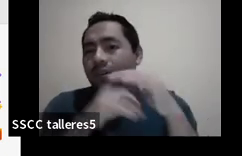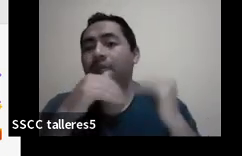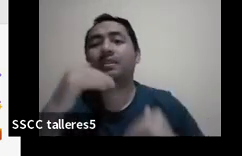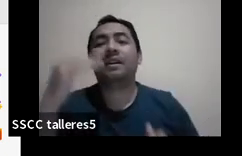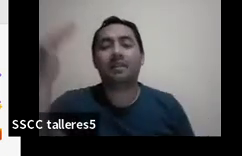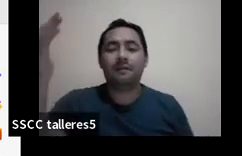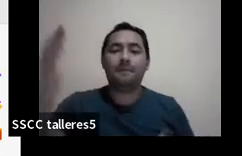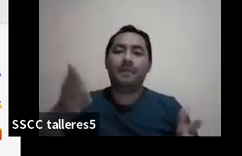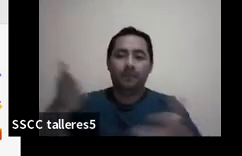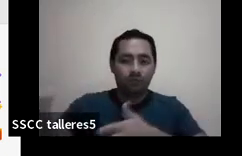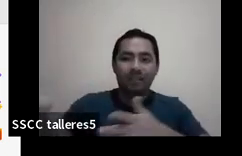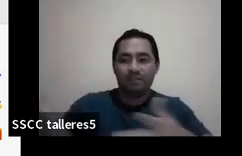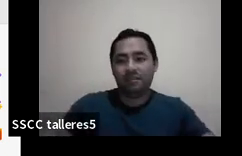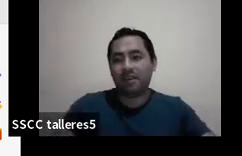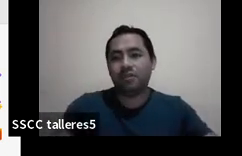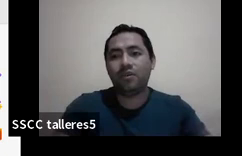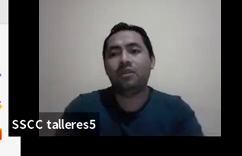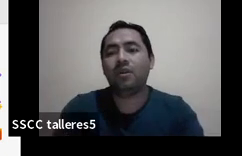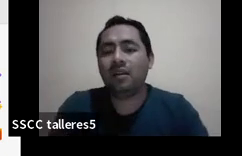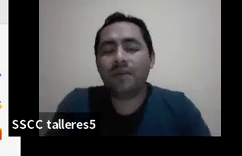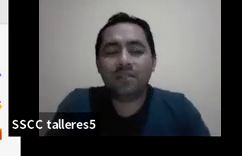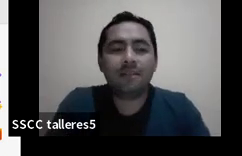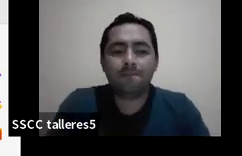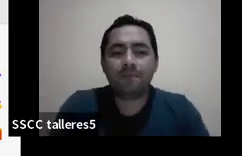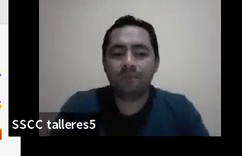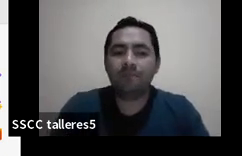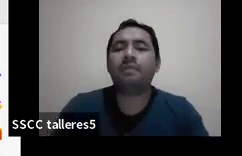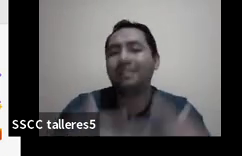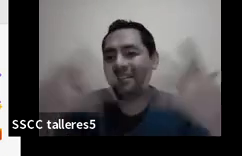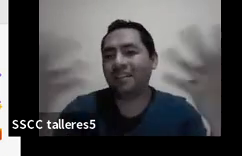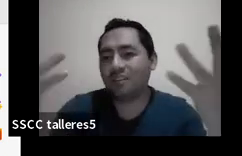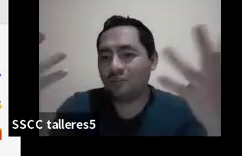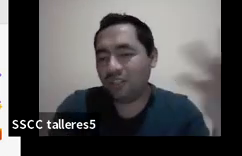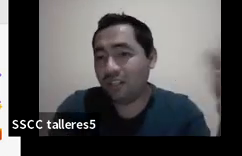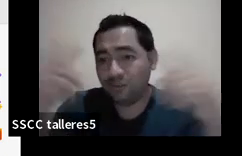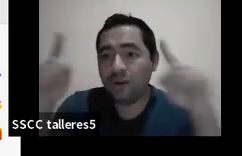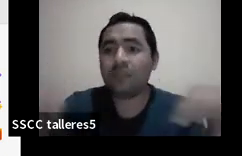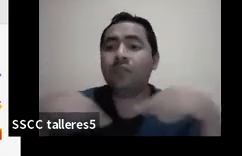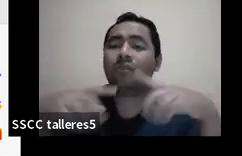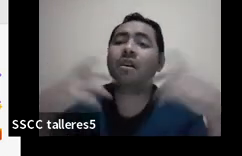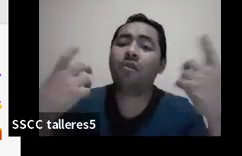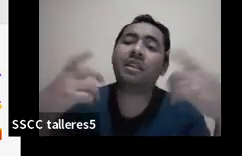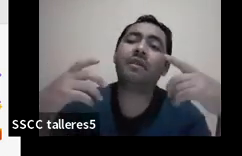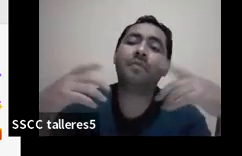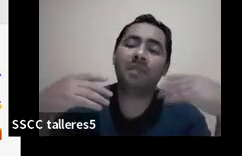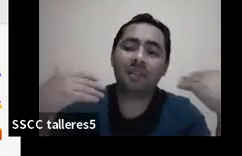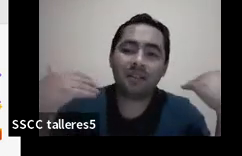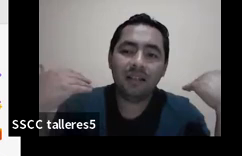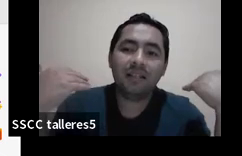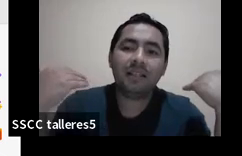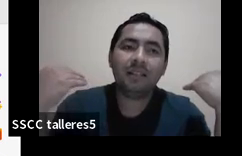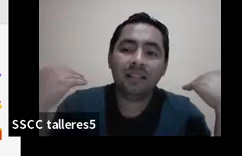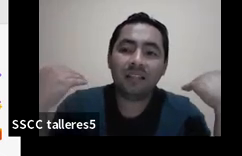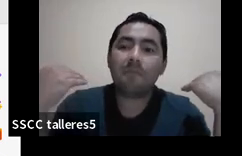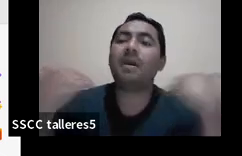muy difícil, ¿no? Que pueda hacer carrera. Ustedes están estudiando en la universidad, vas a tener o tienes un cartón, la cual te va a